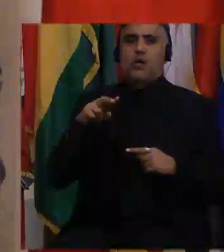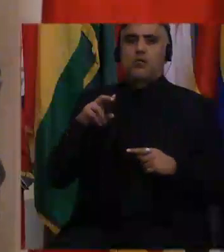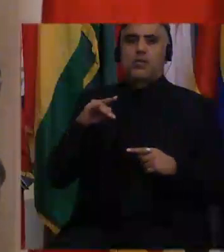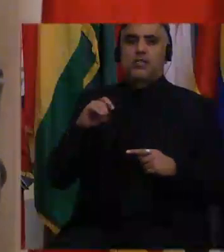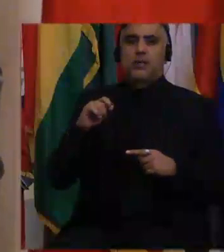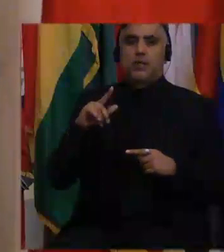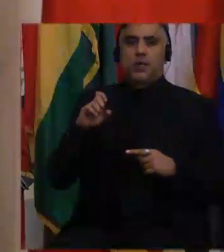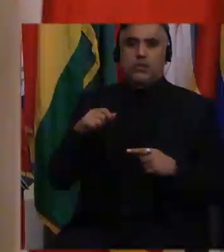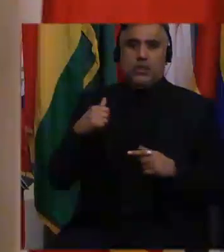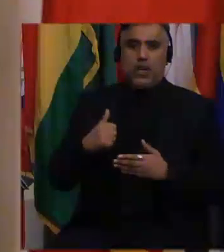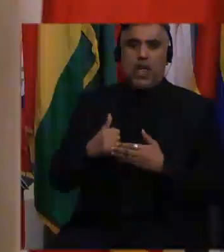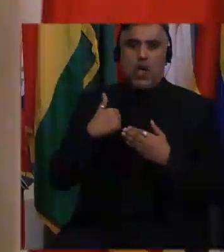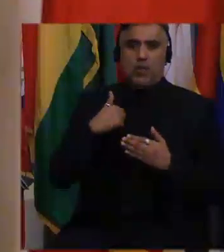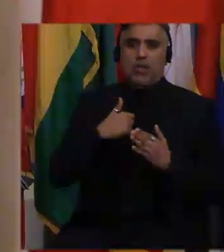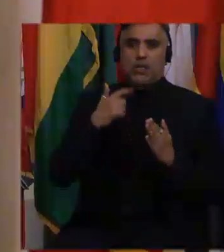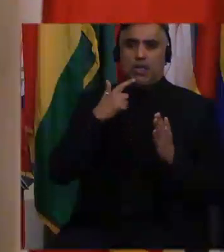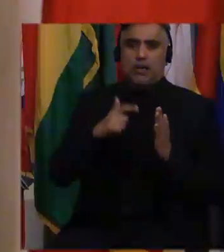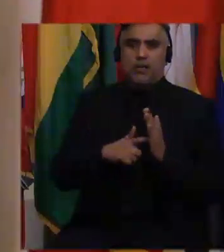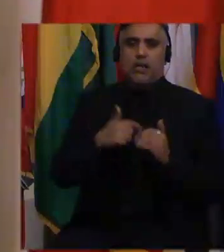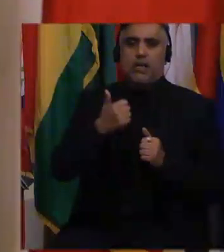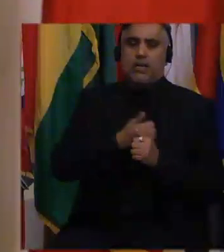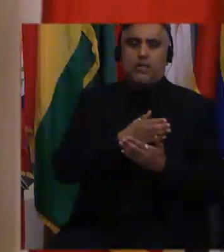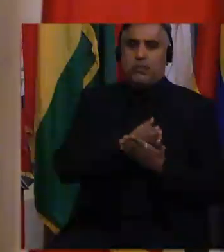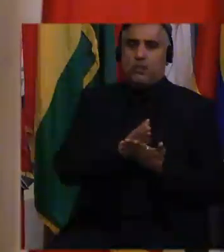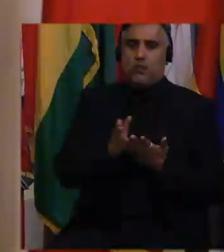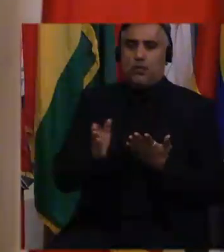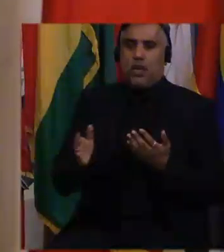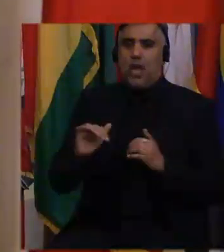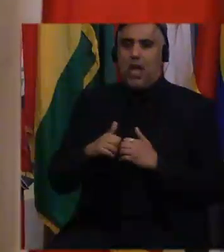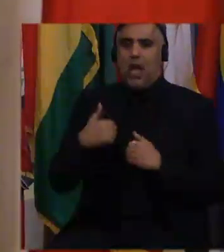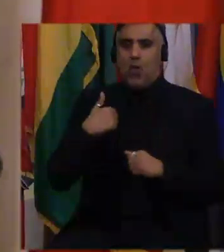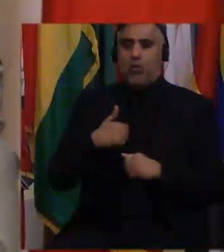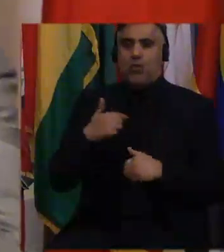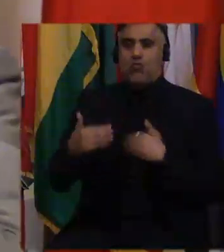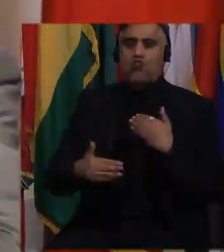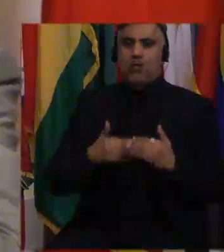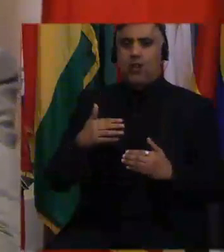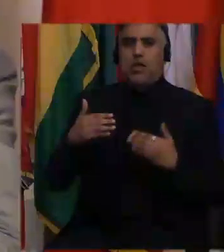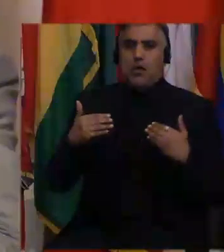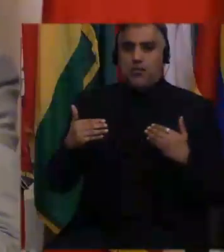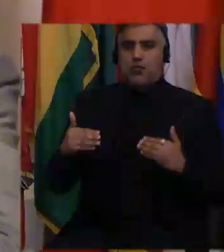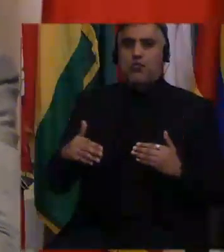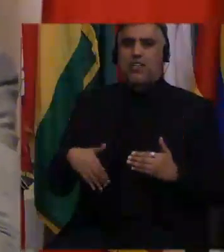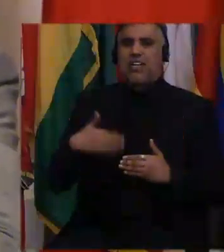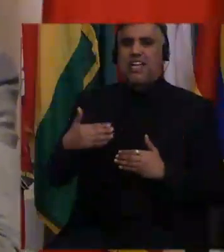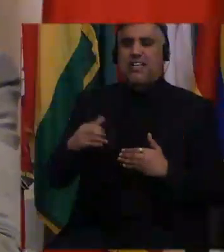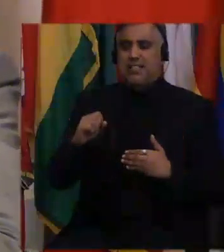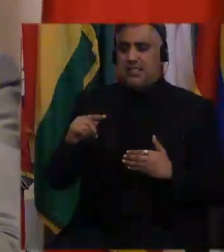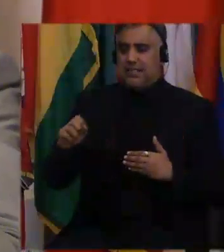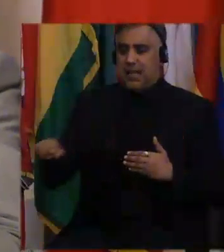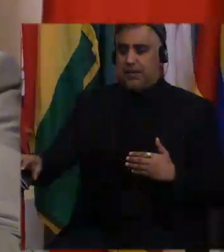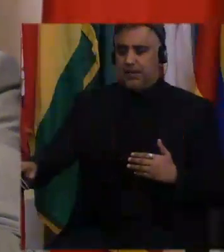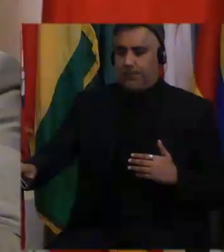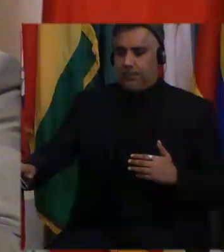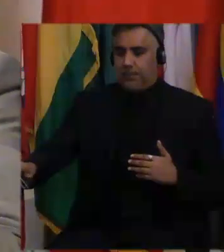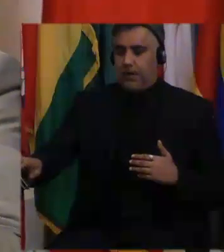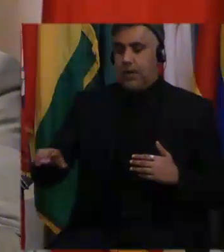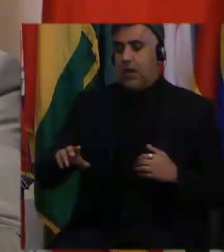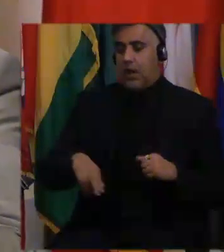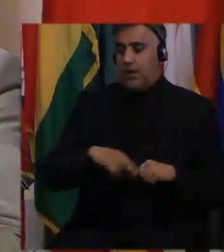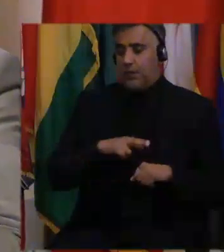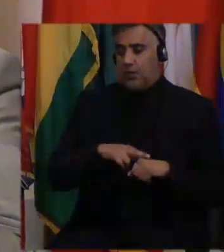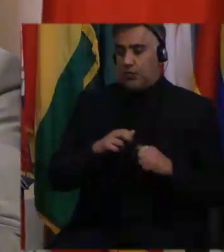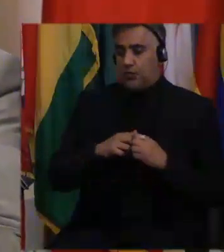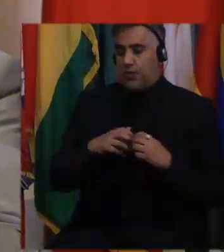cada situación lo que se puede avanzar progresivamente a cada coyuntura y a cada momento histórico, sin abrir mano, obviamente, de nuestros principios que siempre